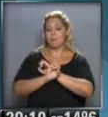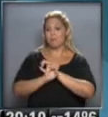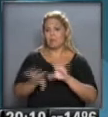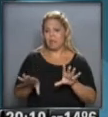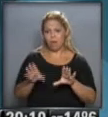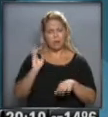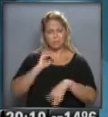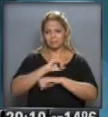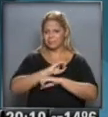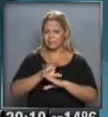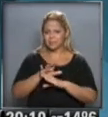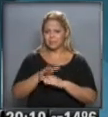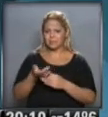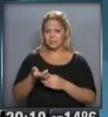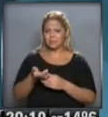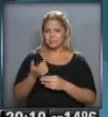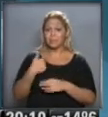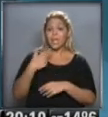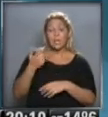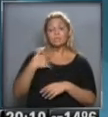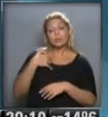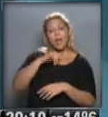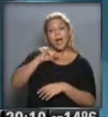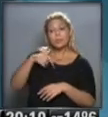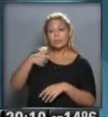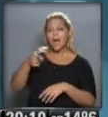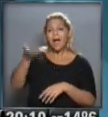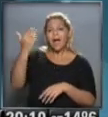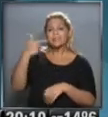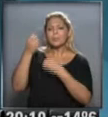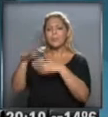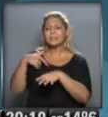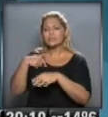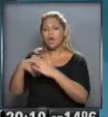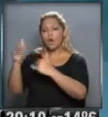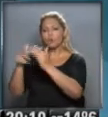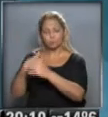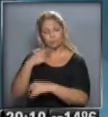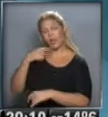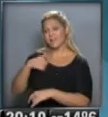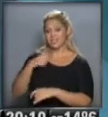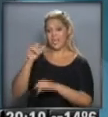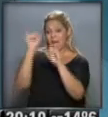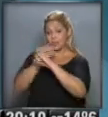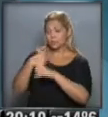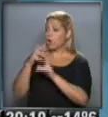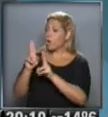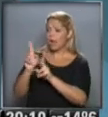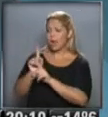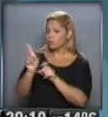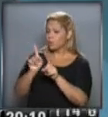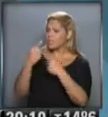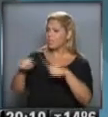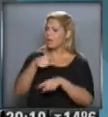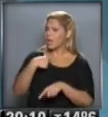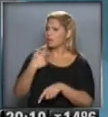fue el límite esto. Eso que cuando empezaron la obra le dije al arquitecto, espero que esto no sea lo mismo que pasó en Urquiza, ¿no? Que se me venga a mí